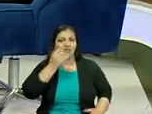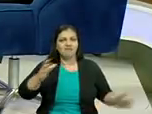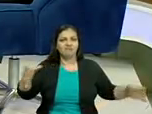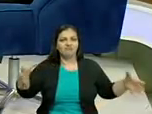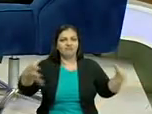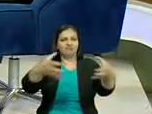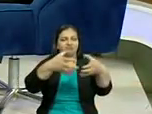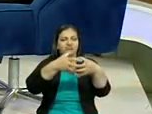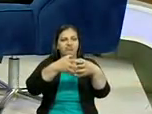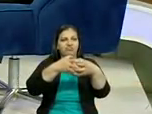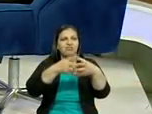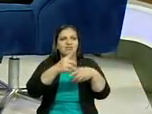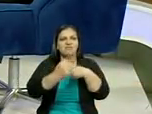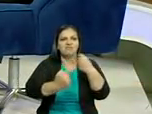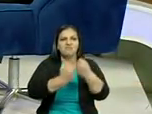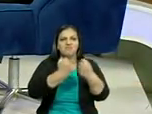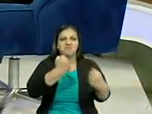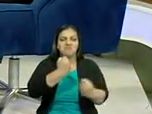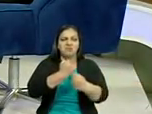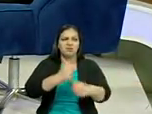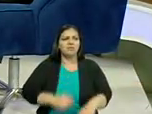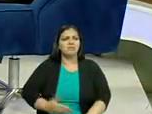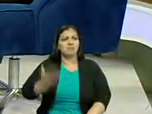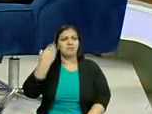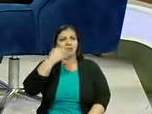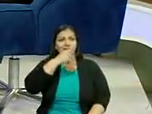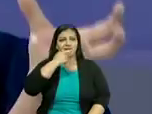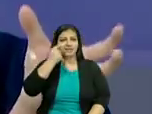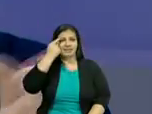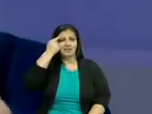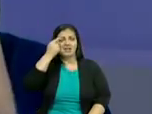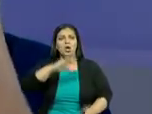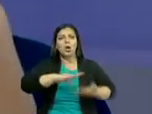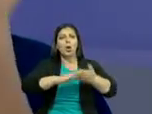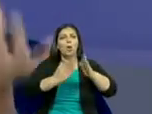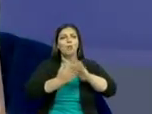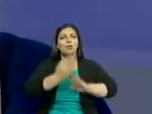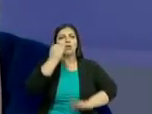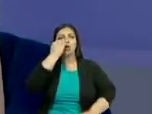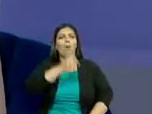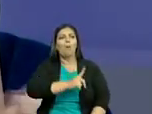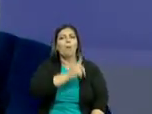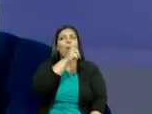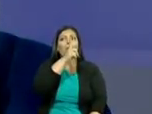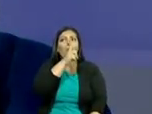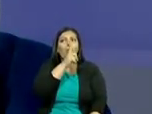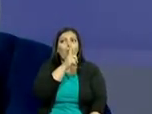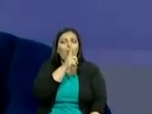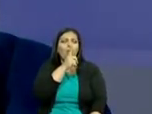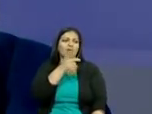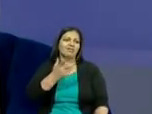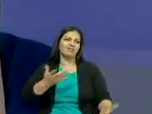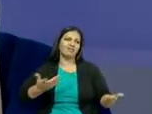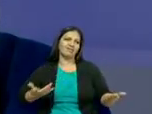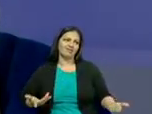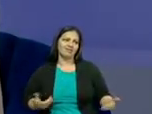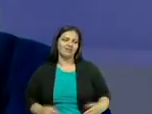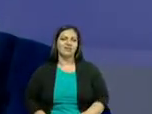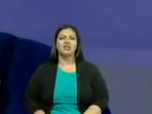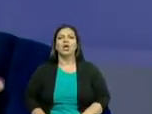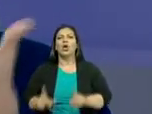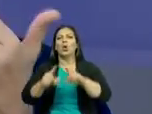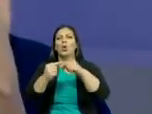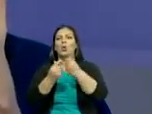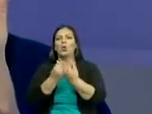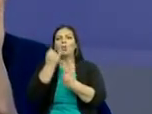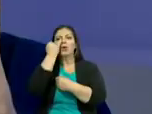hablaban, estaban mudos. Se veía bastante división de quién lo apoyaba, quién no lo apoyaba. Una vez trataron de llegar a Quito, se lo sintió 20 segundos, ya. Nada más, pero